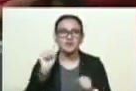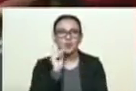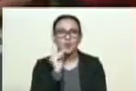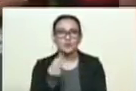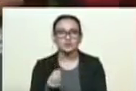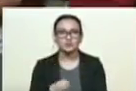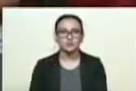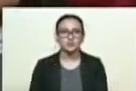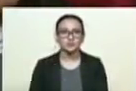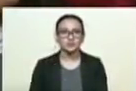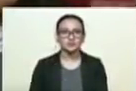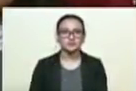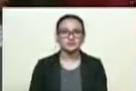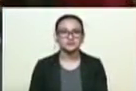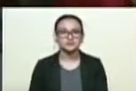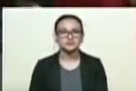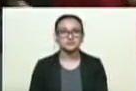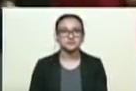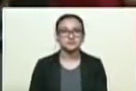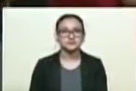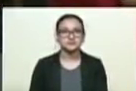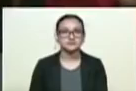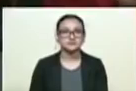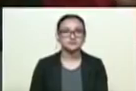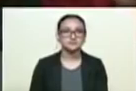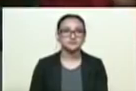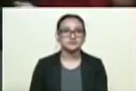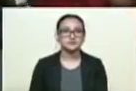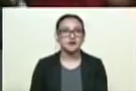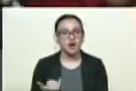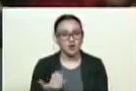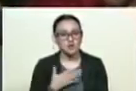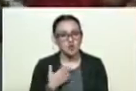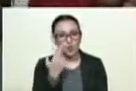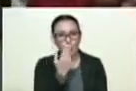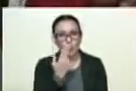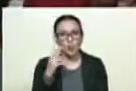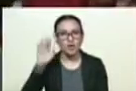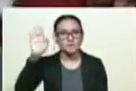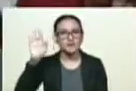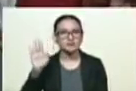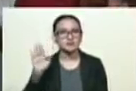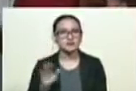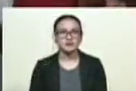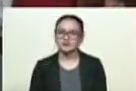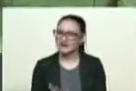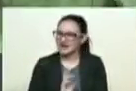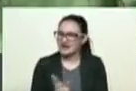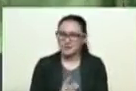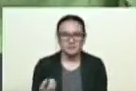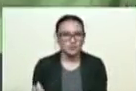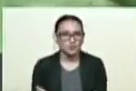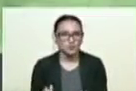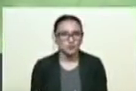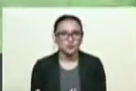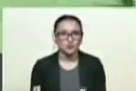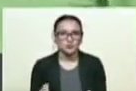juventud! Yo por eso quiero juramentar, cayendo y corriendo,